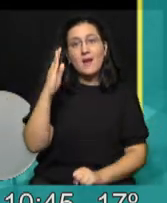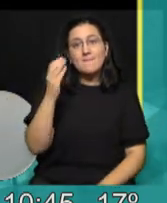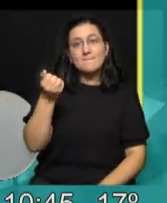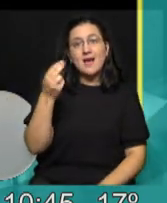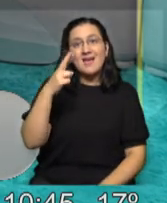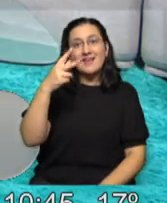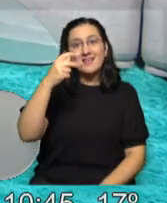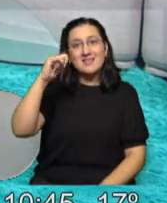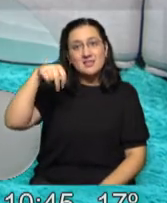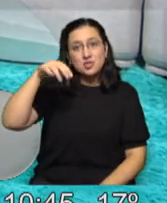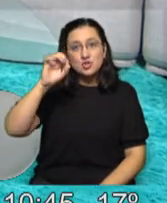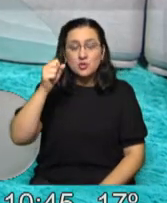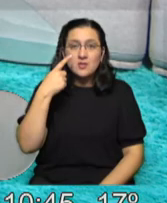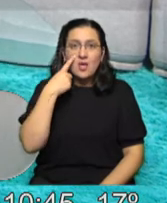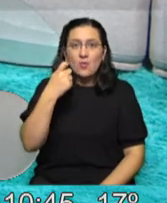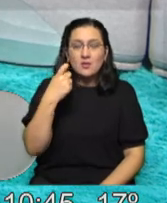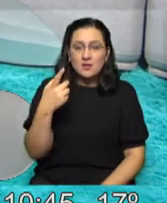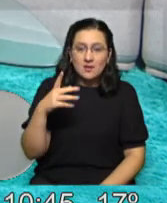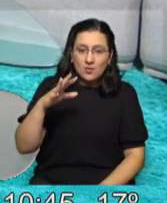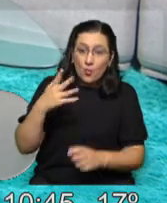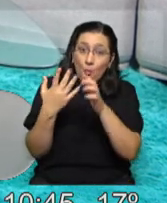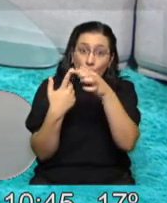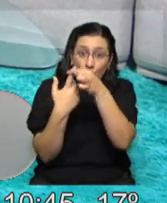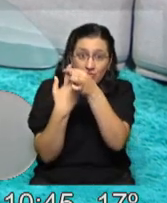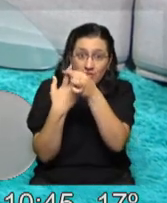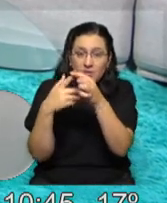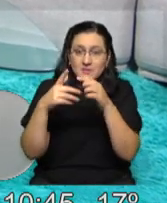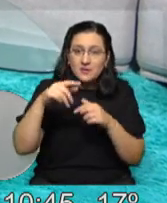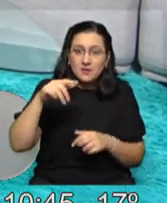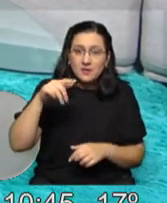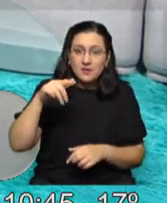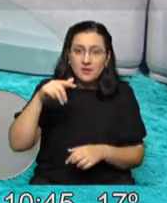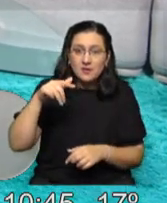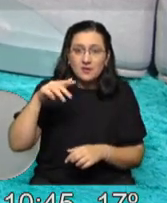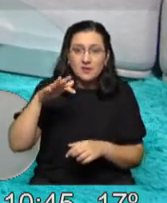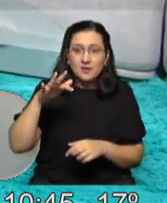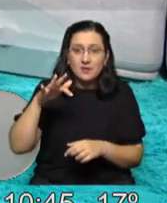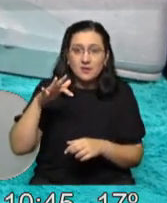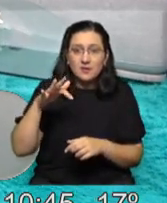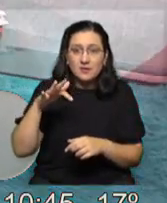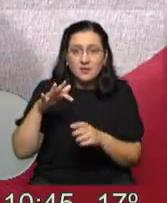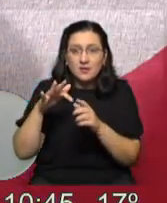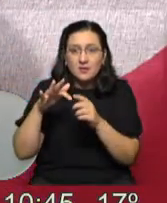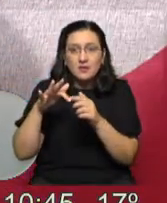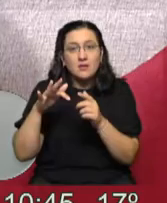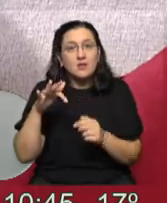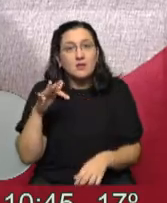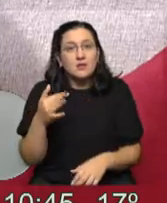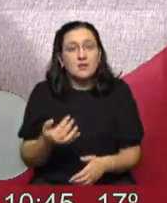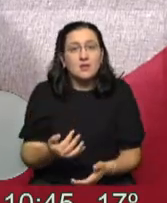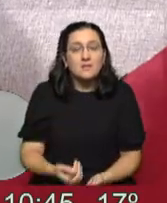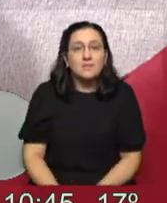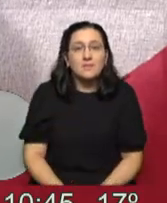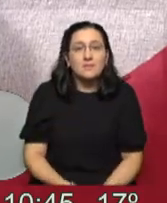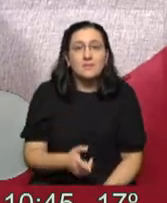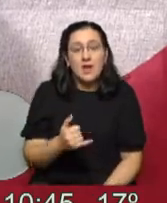un dedo. Y eso, ese dedo, y lo muestra la película, hay un muy buen juego